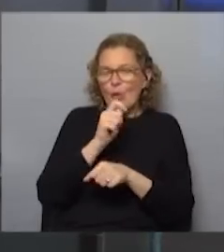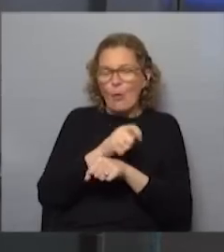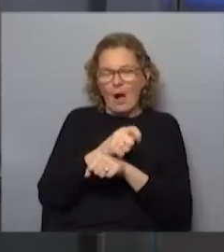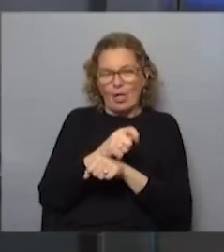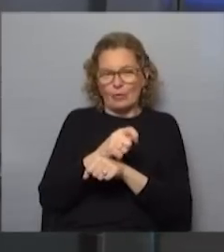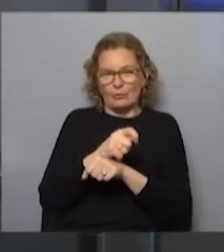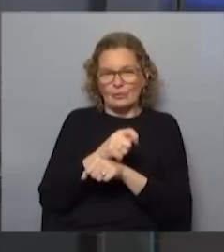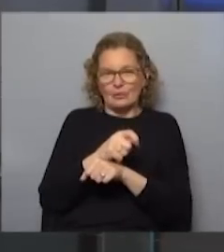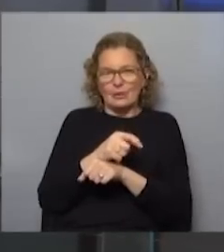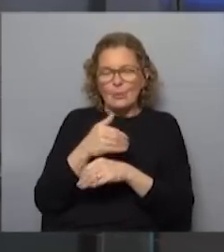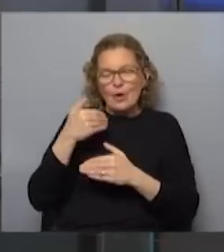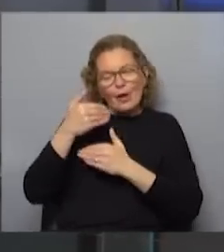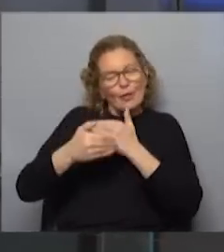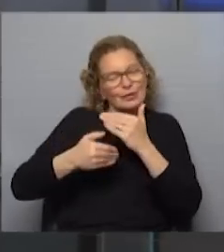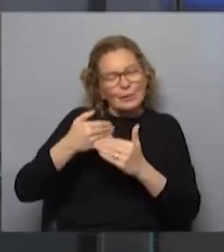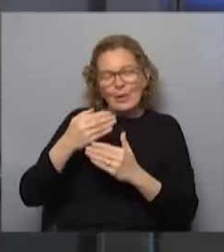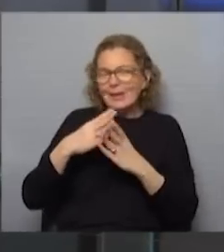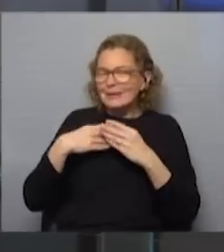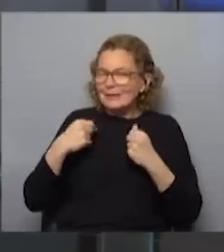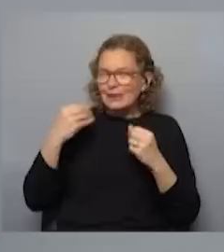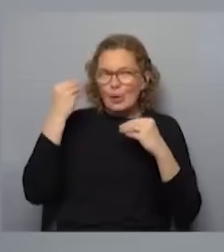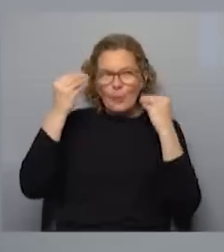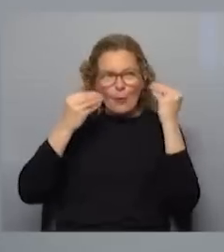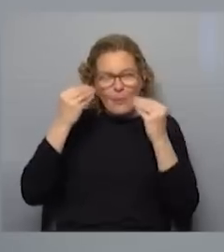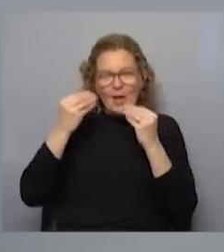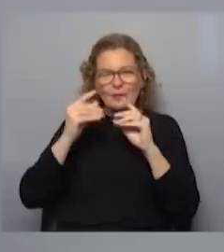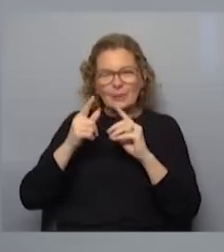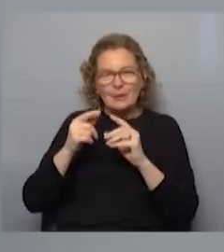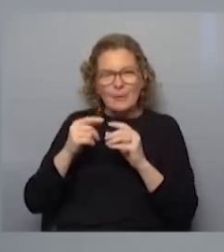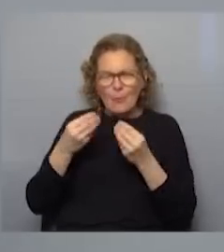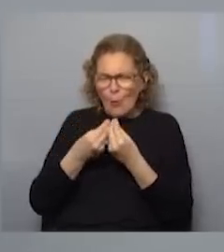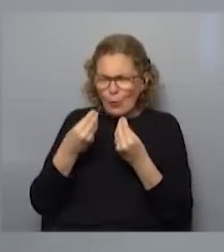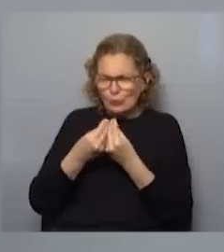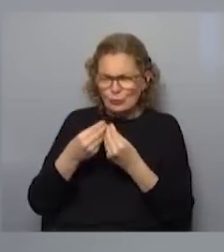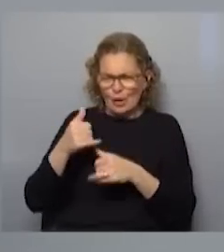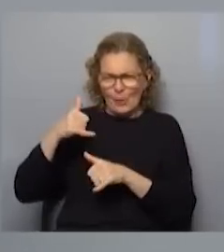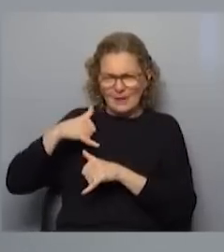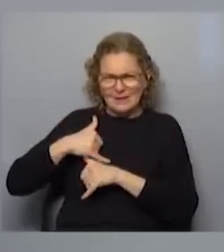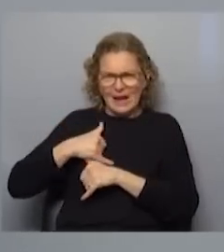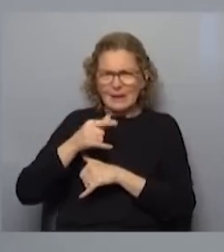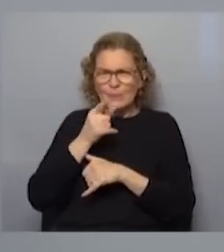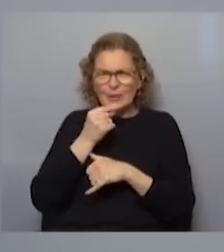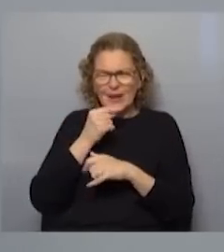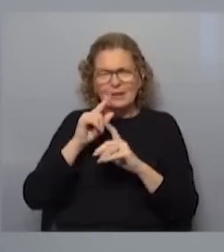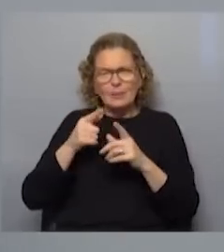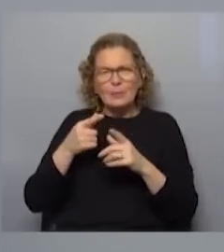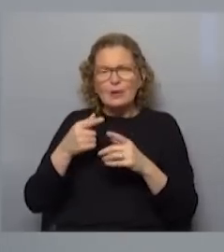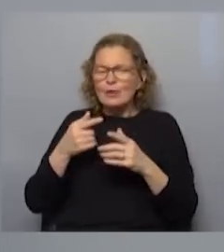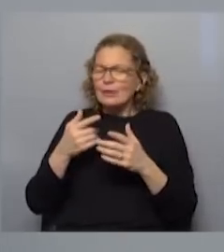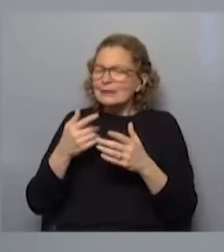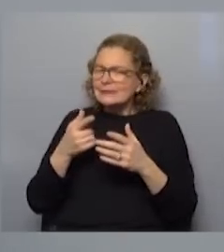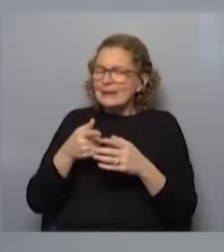hay una continuidad en ese sentido una preocupación exacerbada de los mandos militares y policiales por Evitar